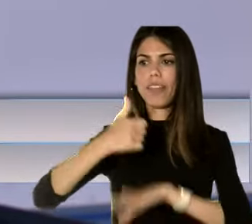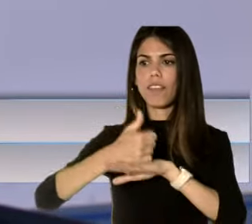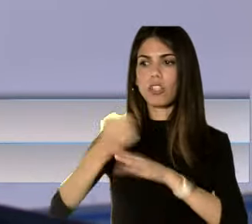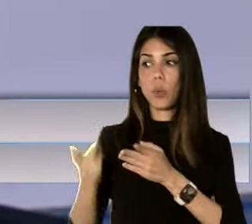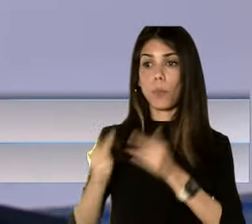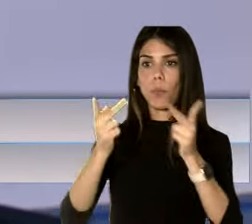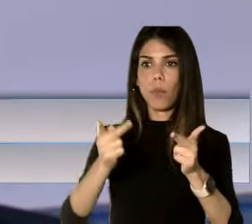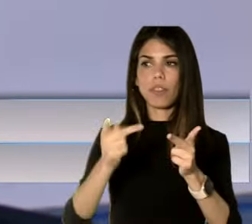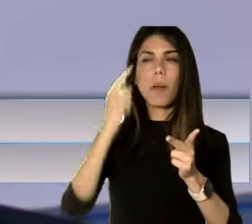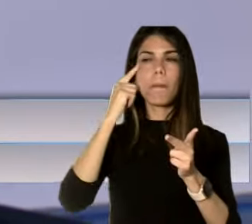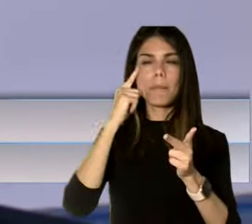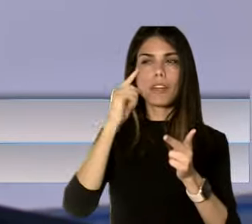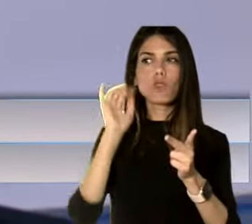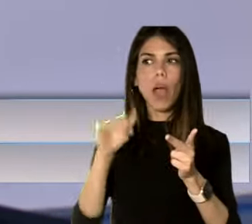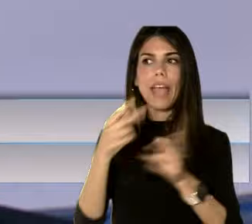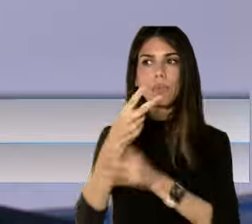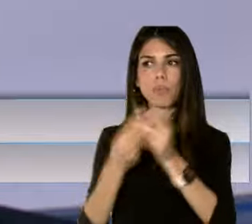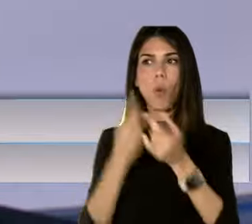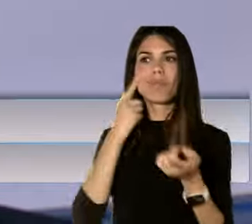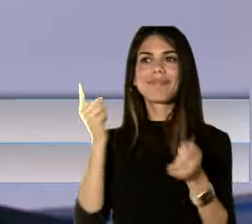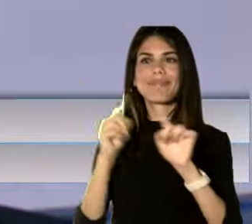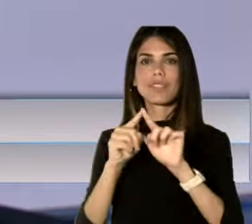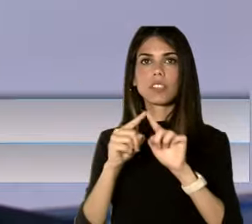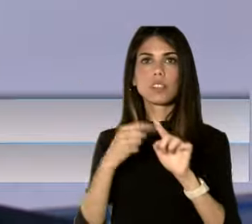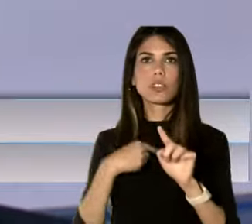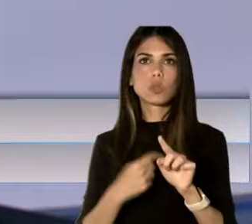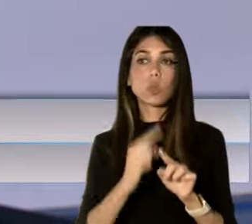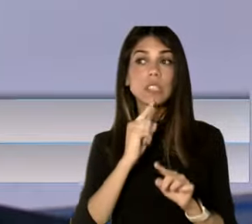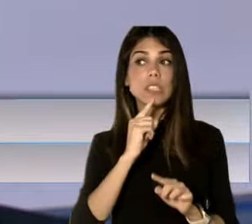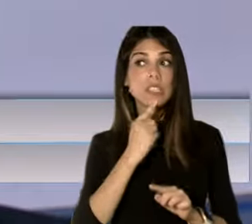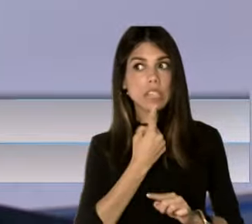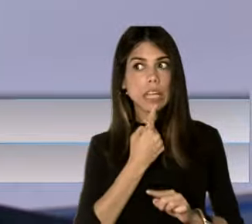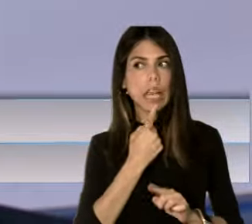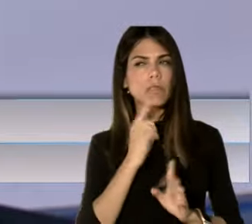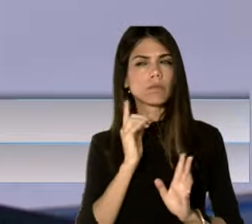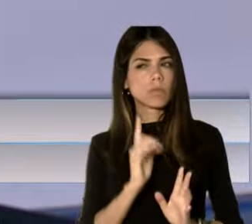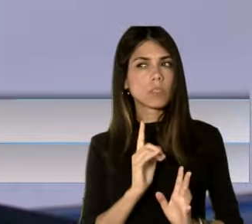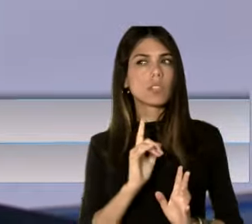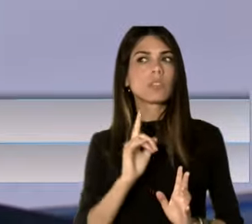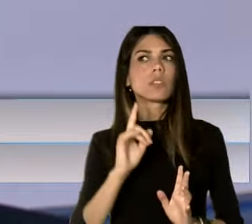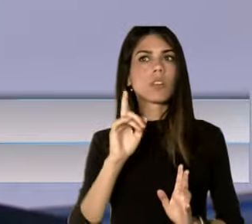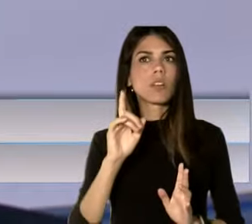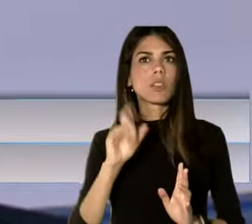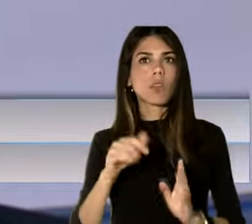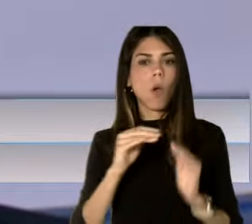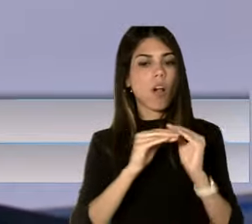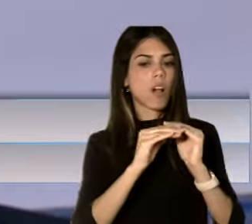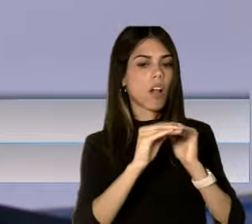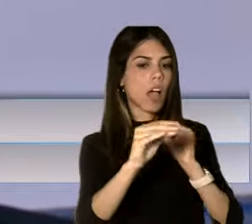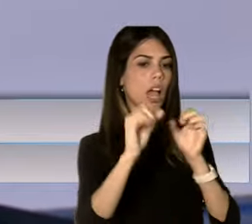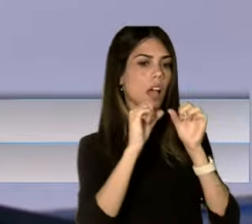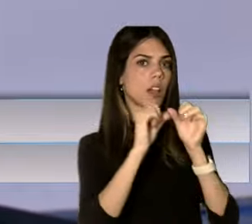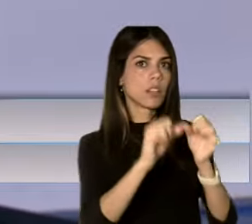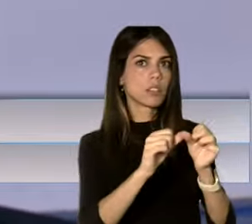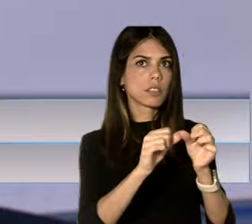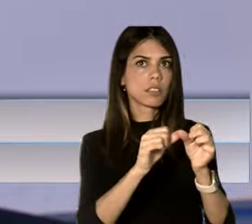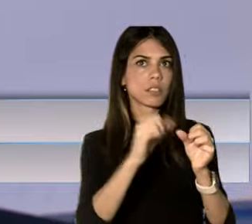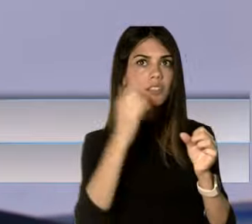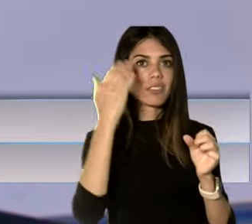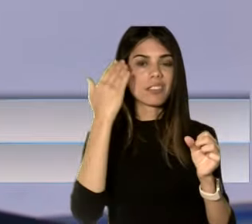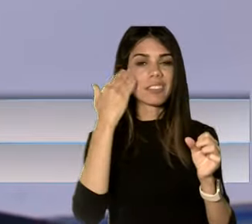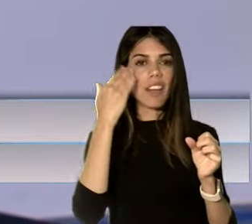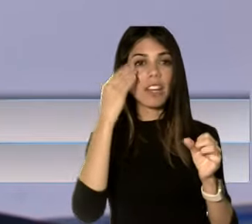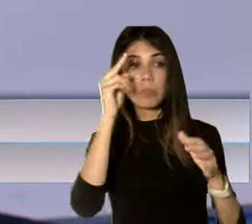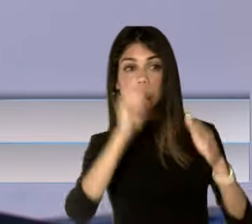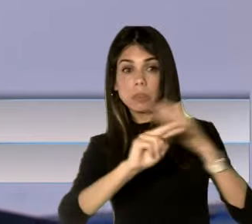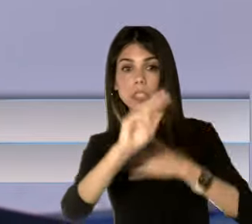eh yo tengo serias dificultades en que no se hable de sostenibilidad Así que a largo plazo Cómo se va a ver cómo